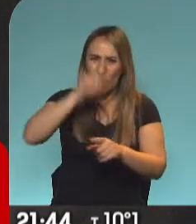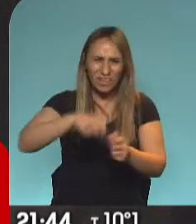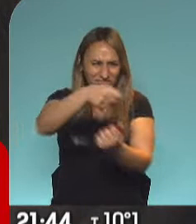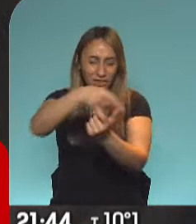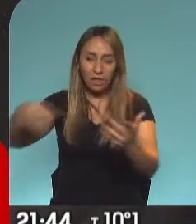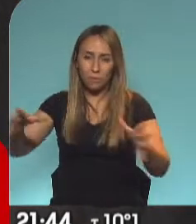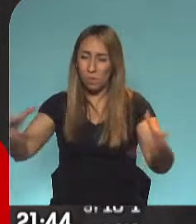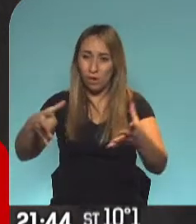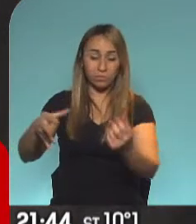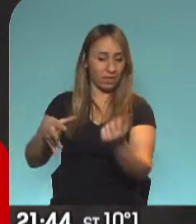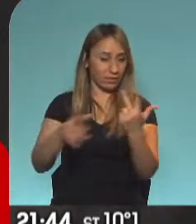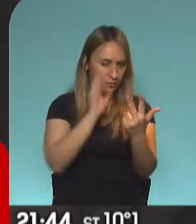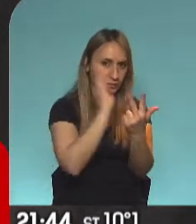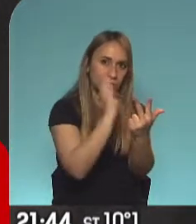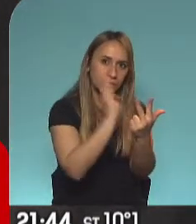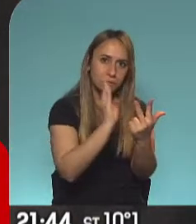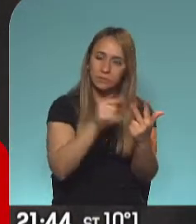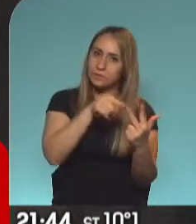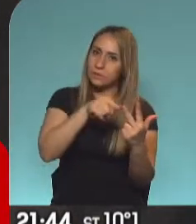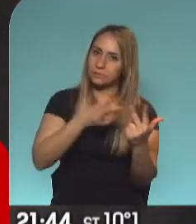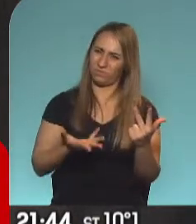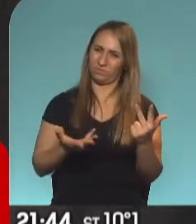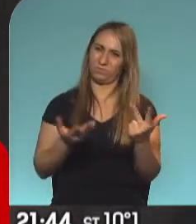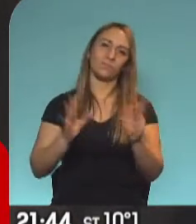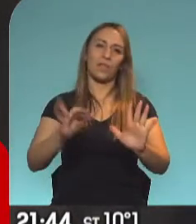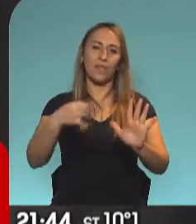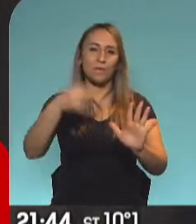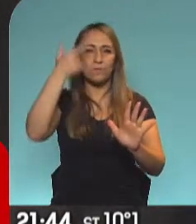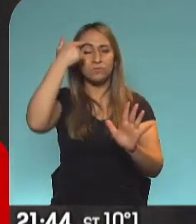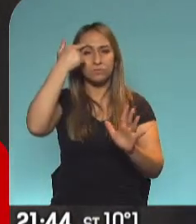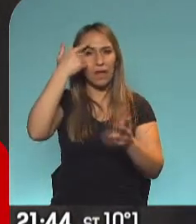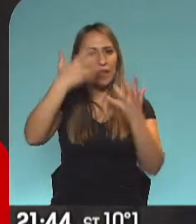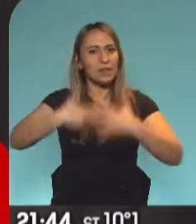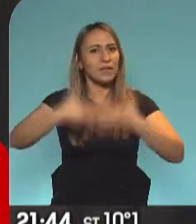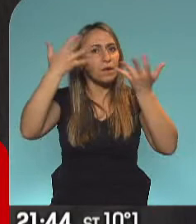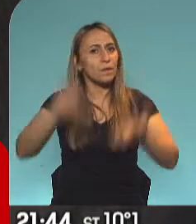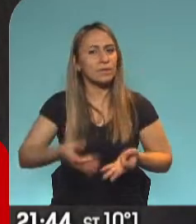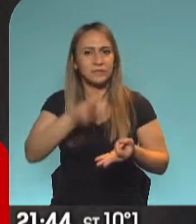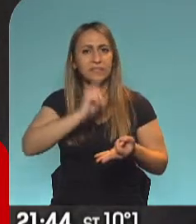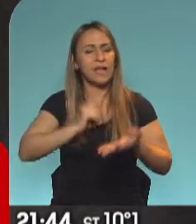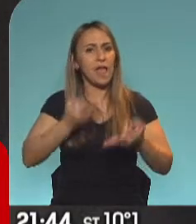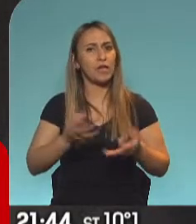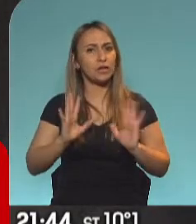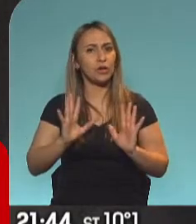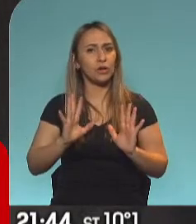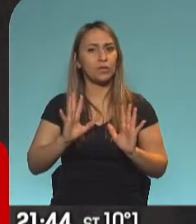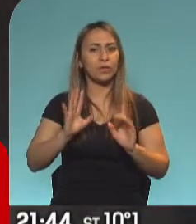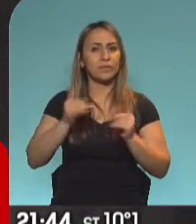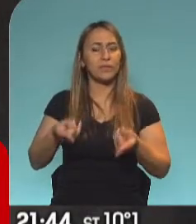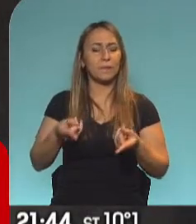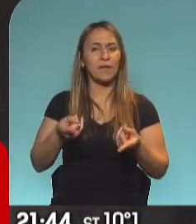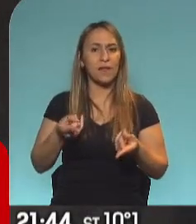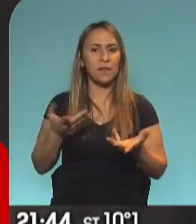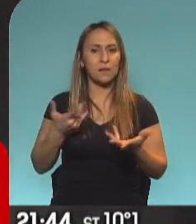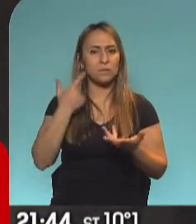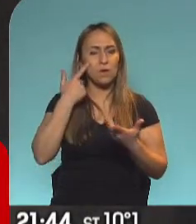estamos exagerando un poquito y debiéramos considerar las cosas de una forma un poquito más seria y con mayor manera de buscar que las